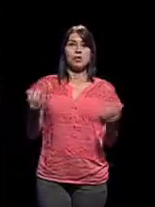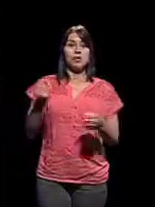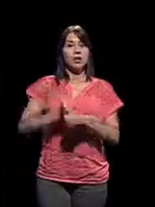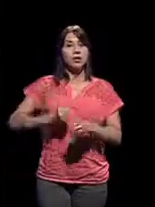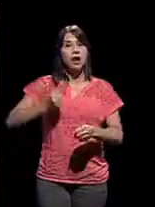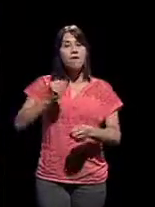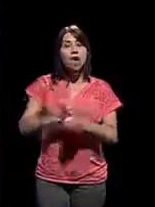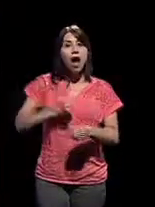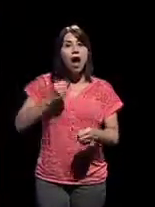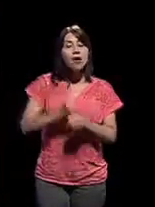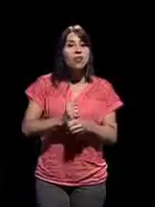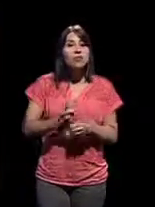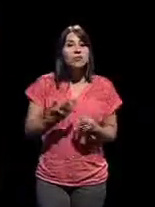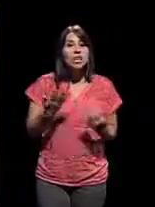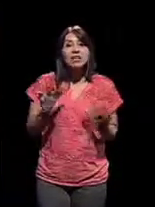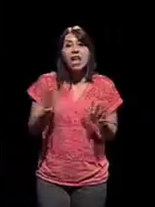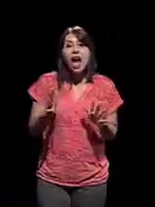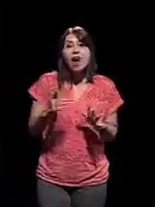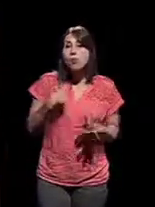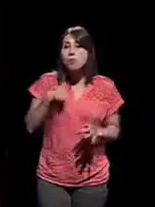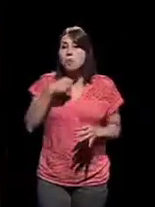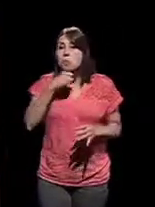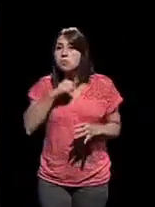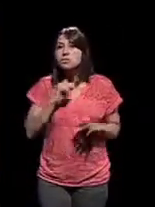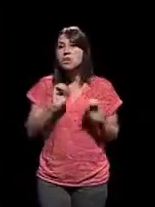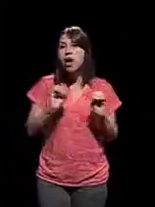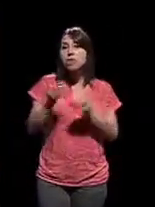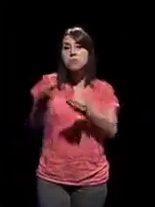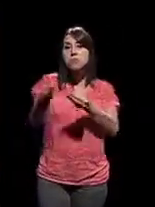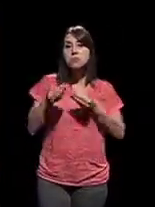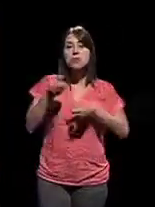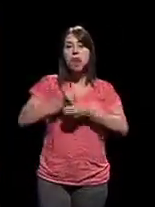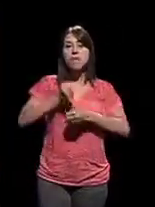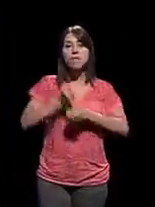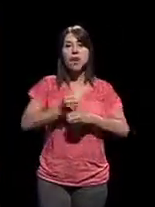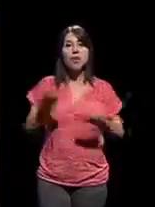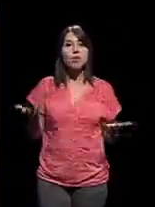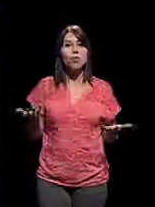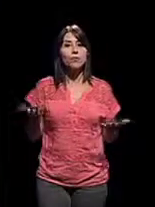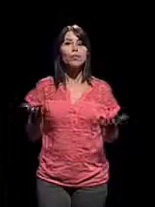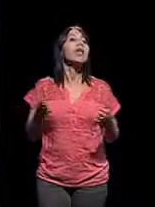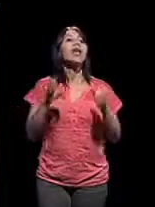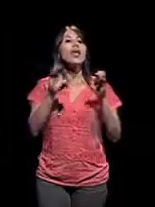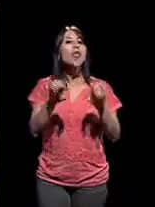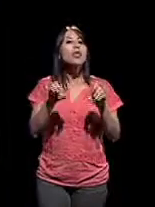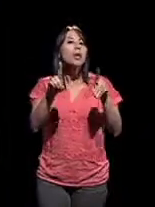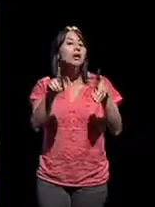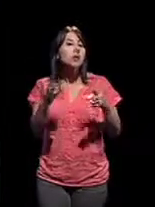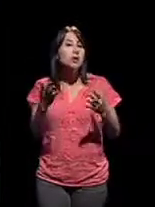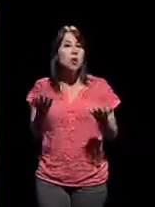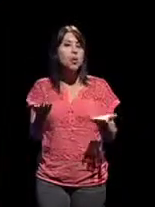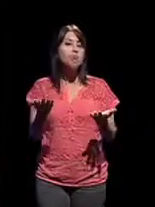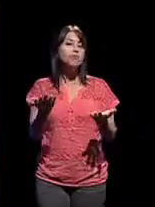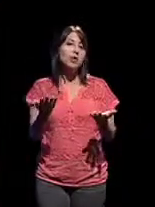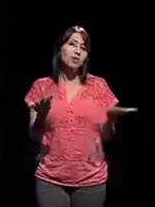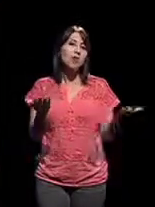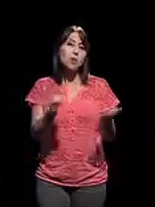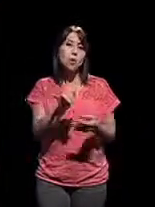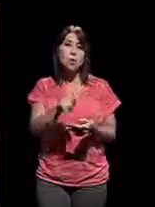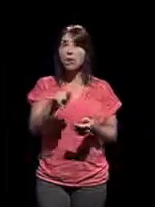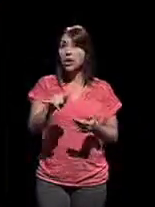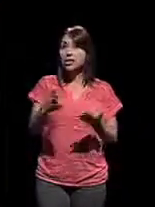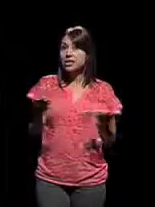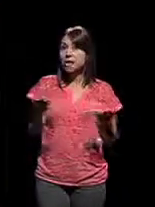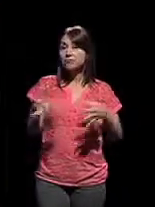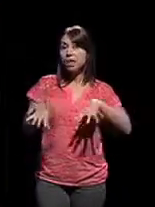país. Bueno, en el trabajo, que ya a uno a cierta edad ya no le dan trabajo a uno. Y la